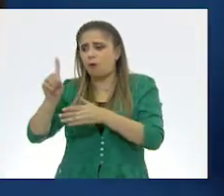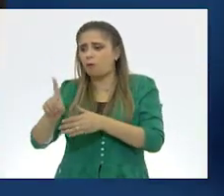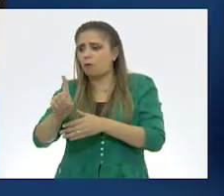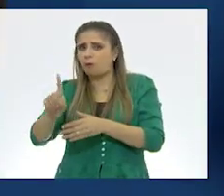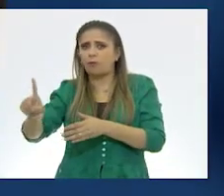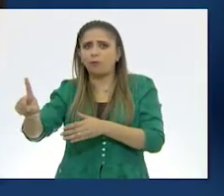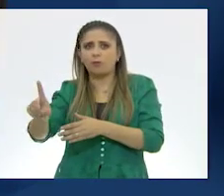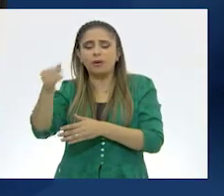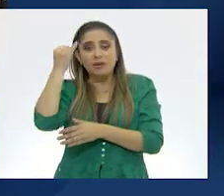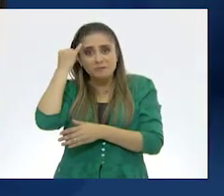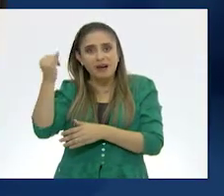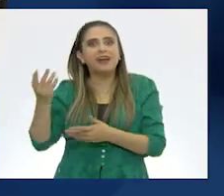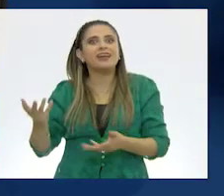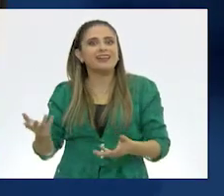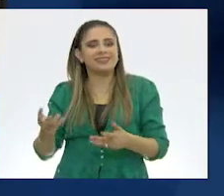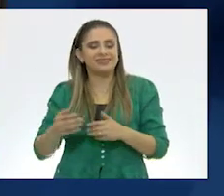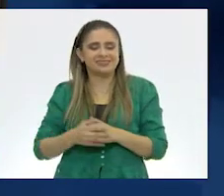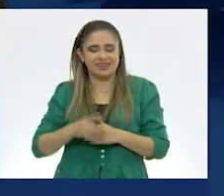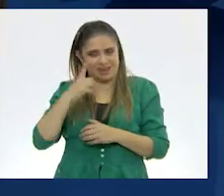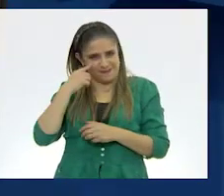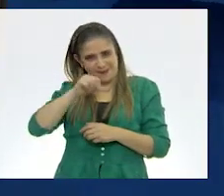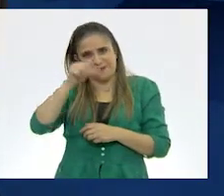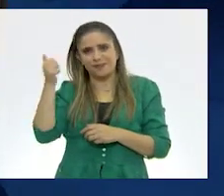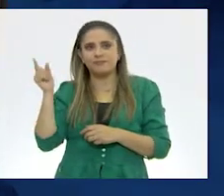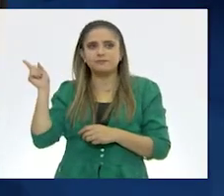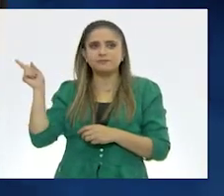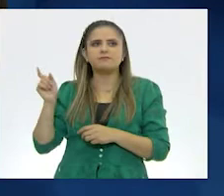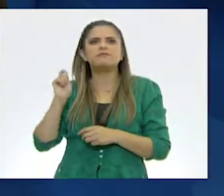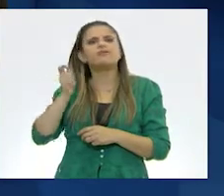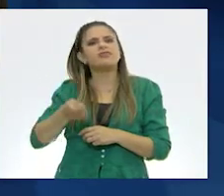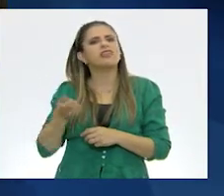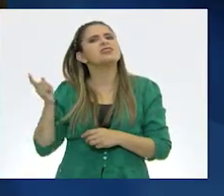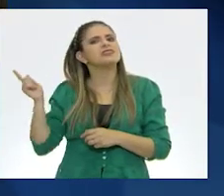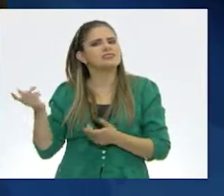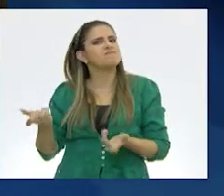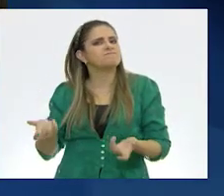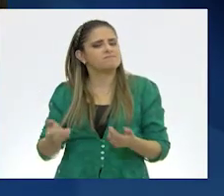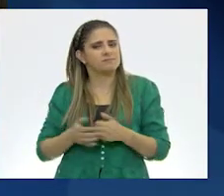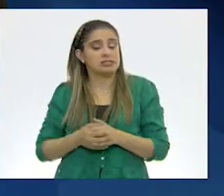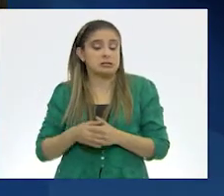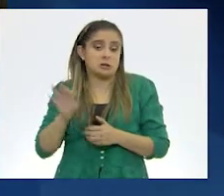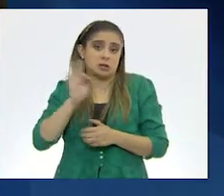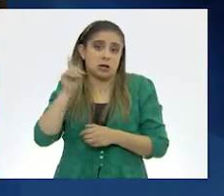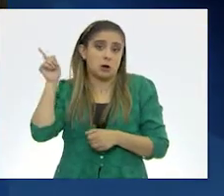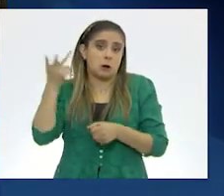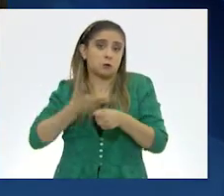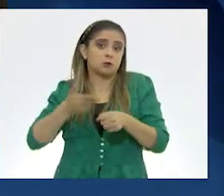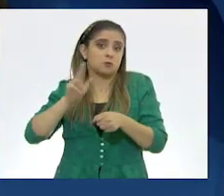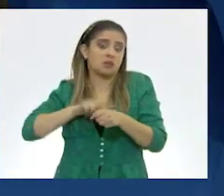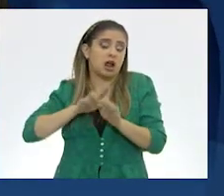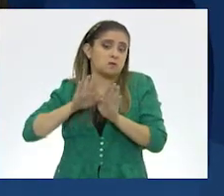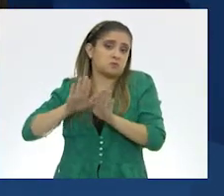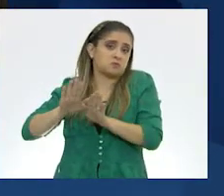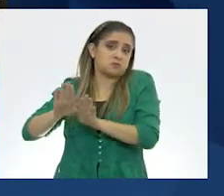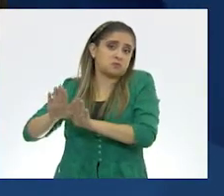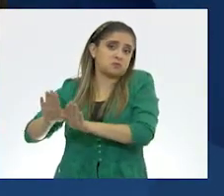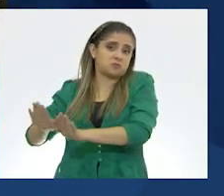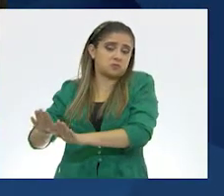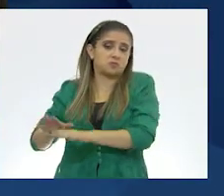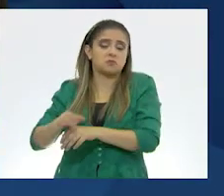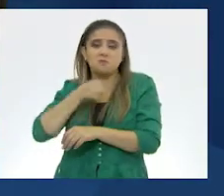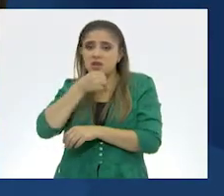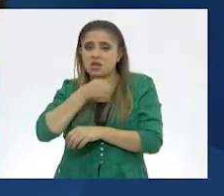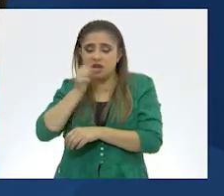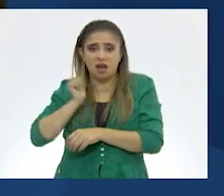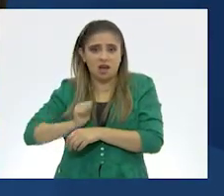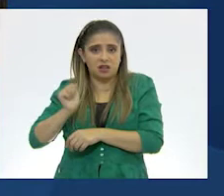imagen. En esta, ¿qué podría ser? A lo mejor es un hospital abandonado, son unas camas